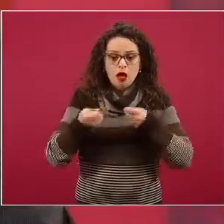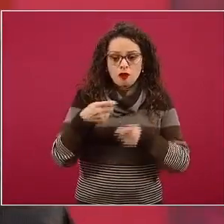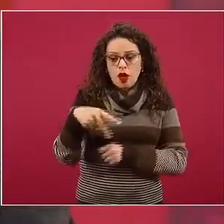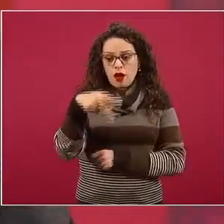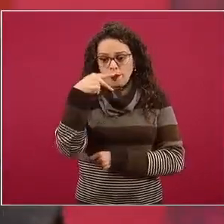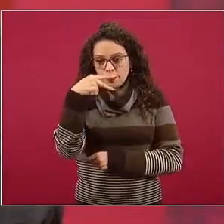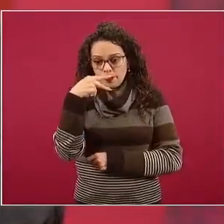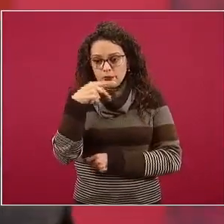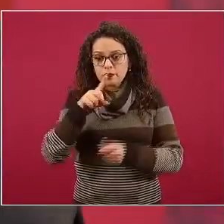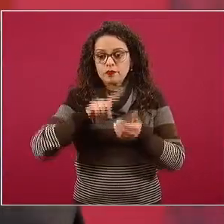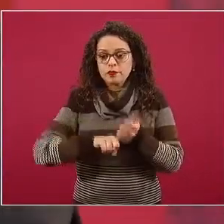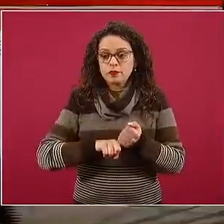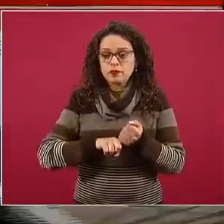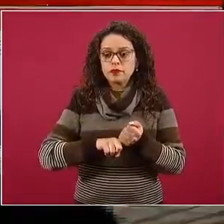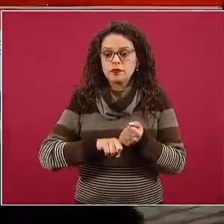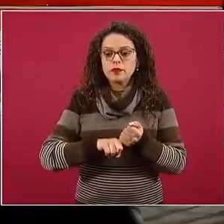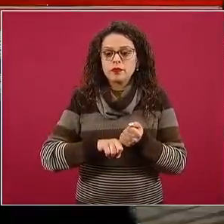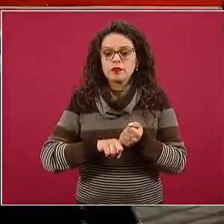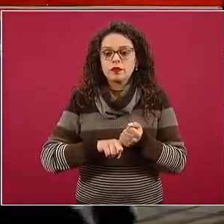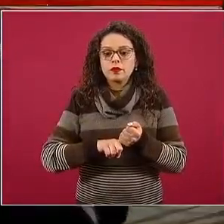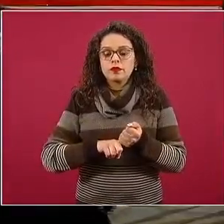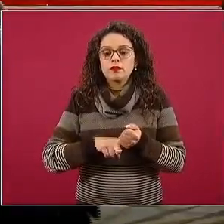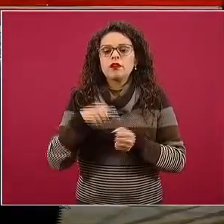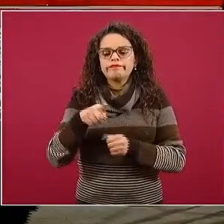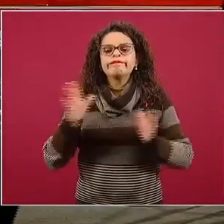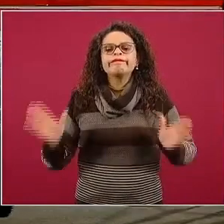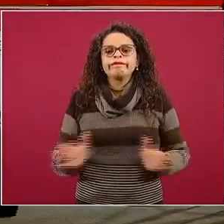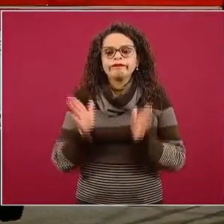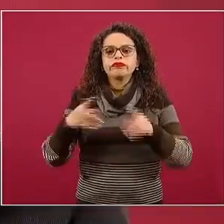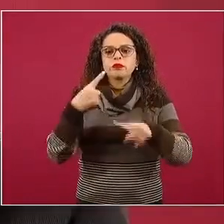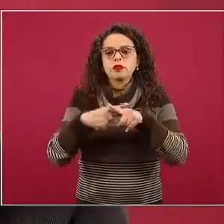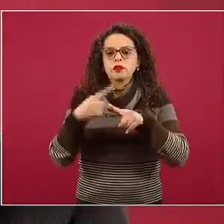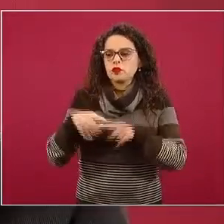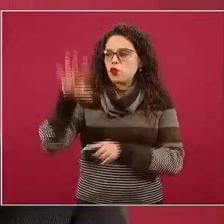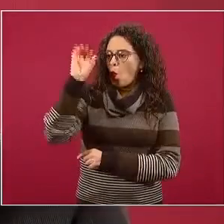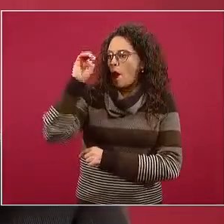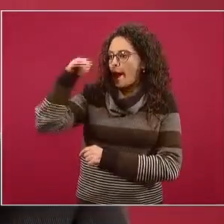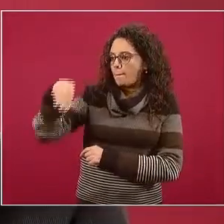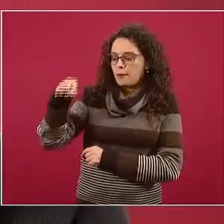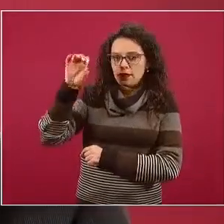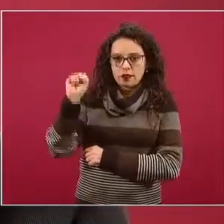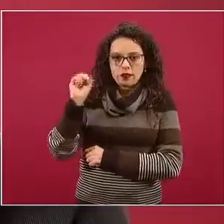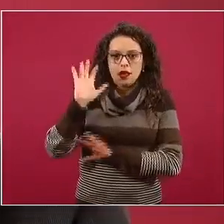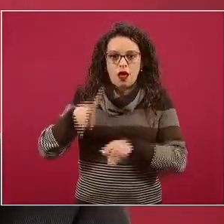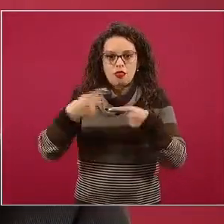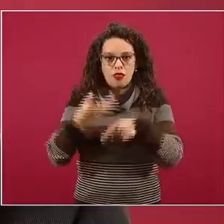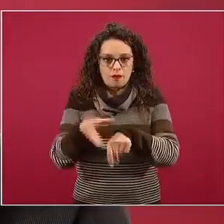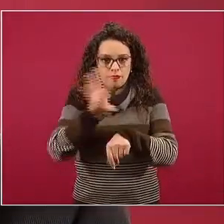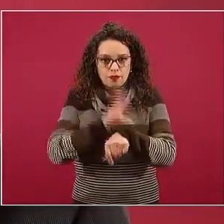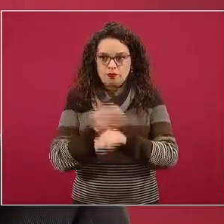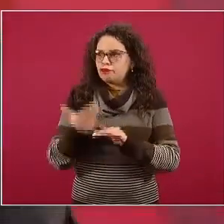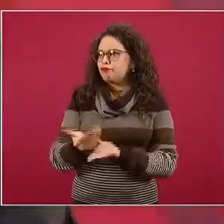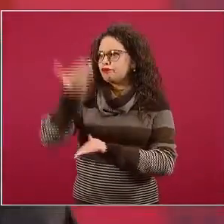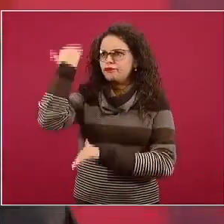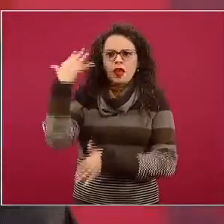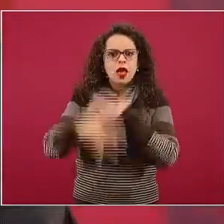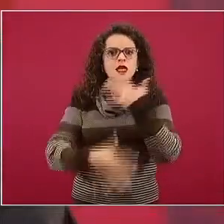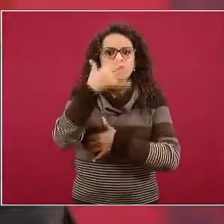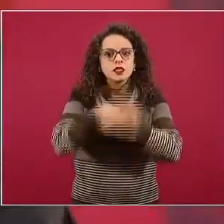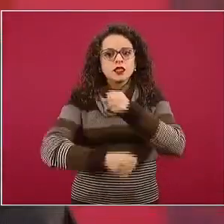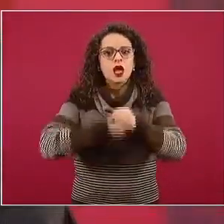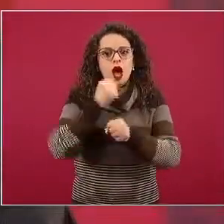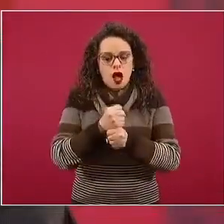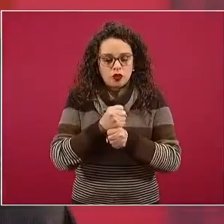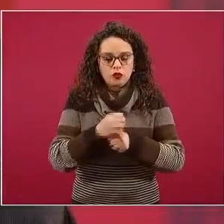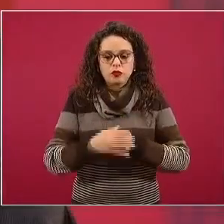un consenso impulsado por la Organización Mundial de la Salud hace ya más de 15 años. Por